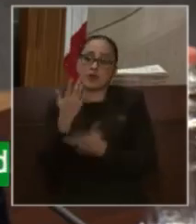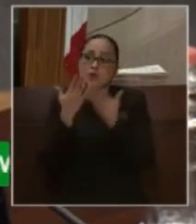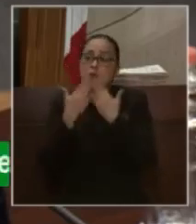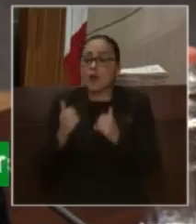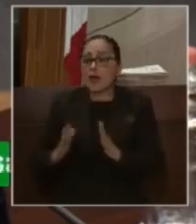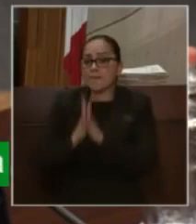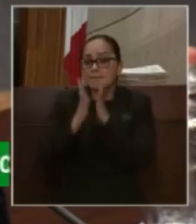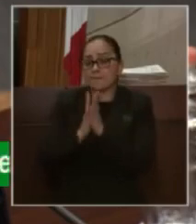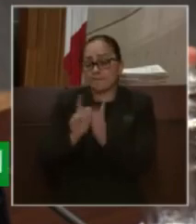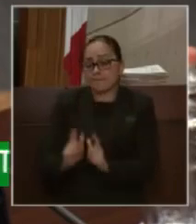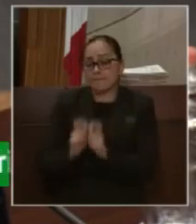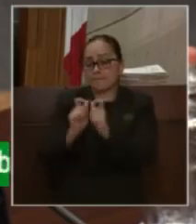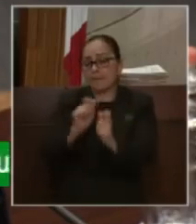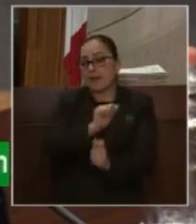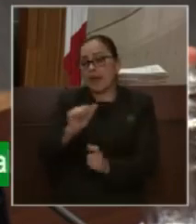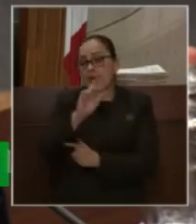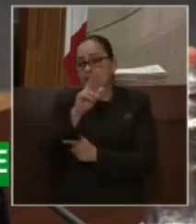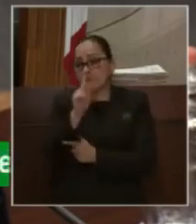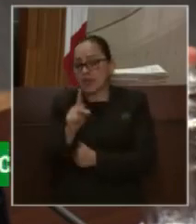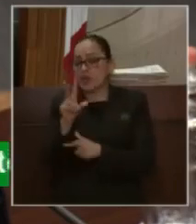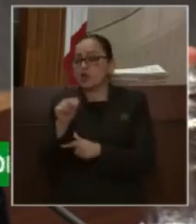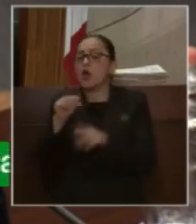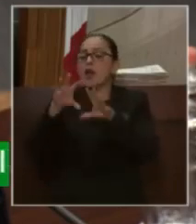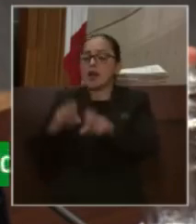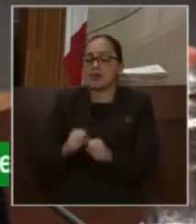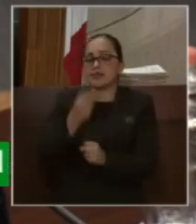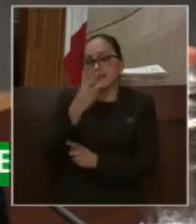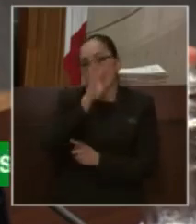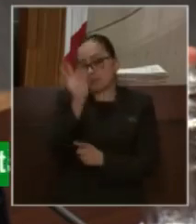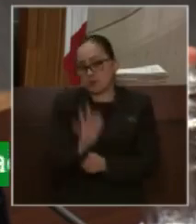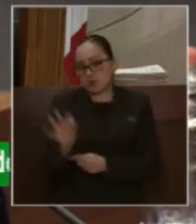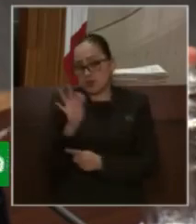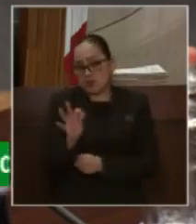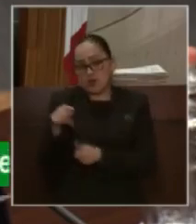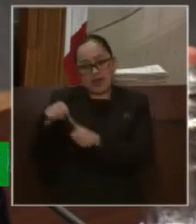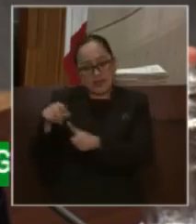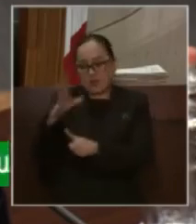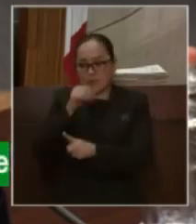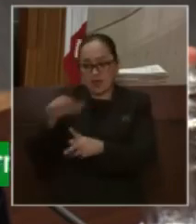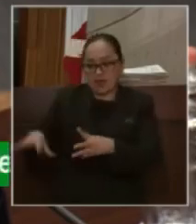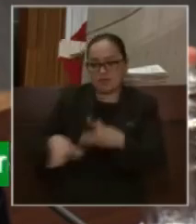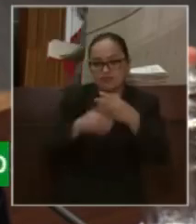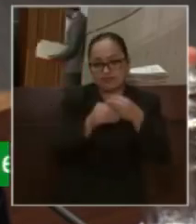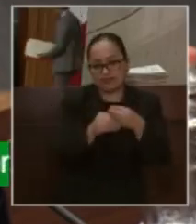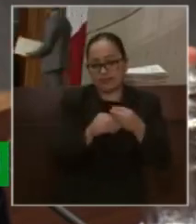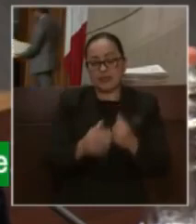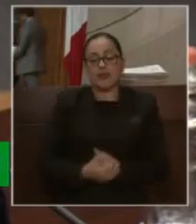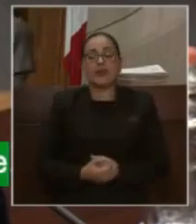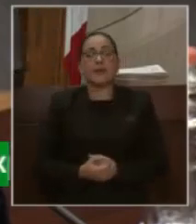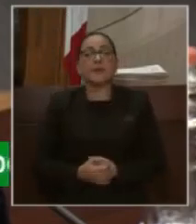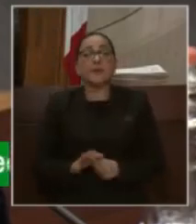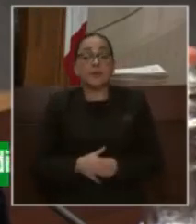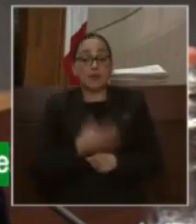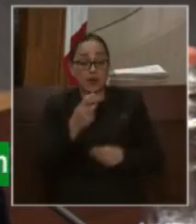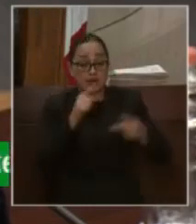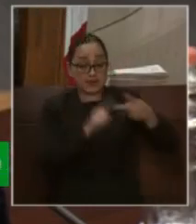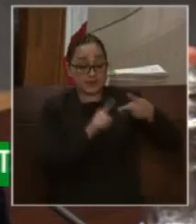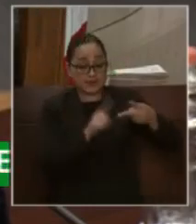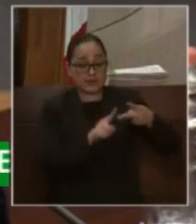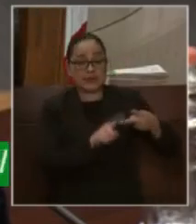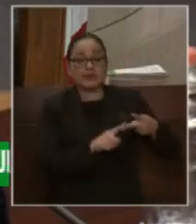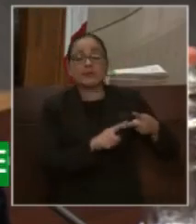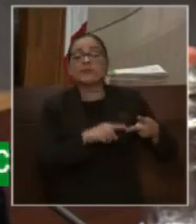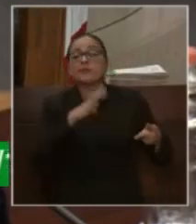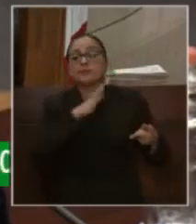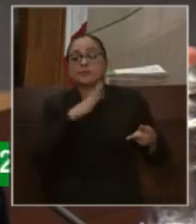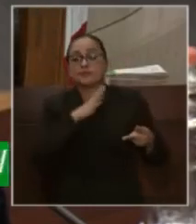van a participar en la asignación de curules por no haber logrado el 3% de la votación válida emitida. En segundo lugar, se considera